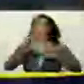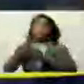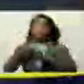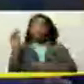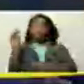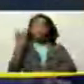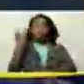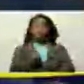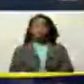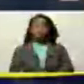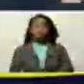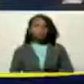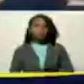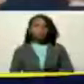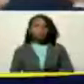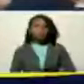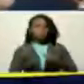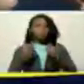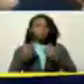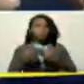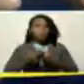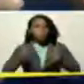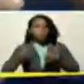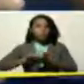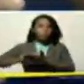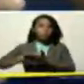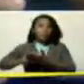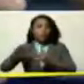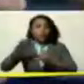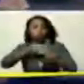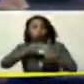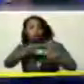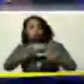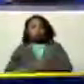Venezuela para disipar todas las amenazas